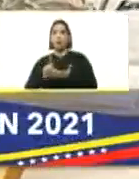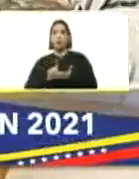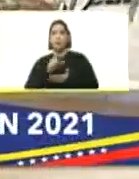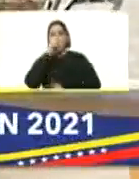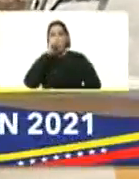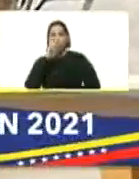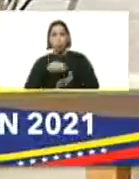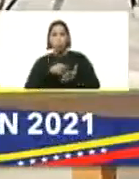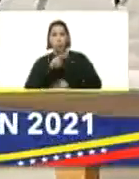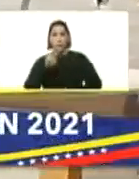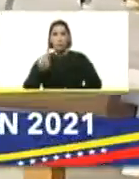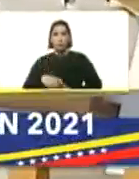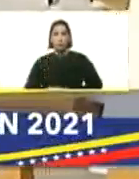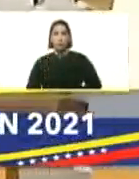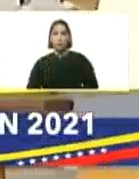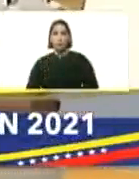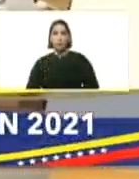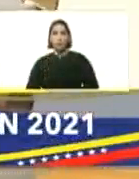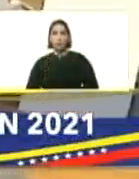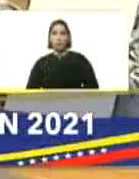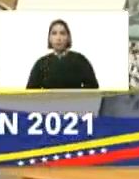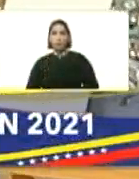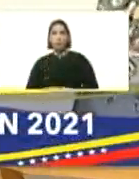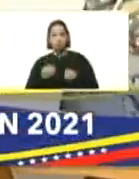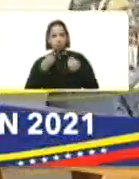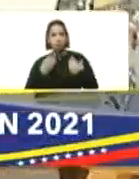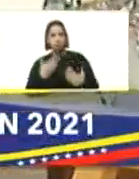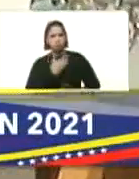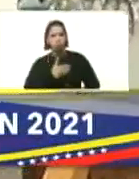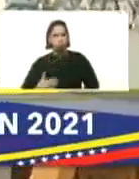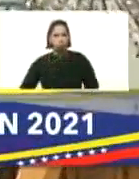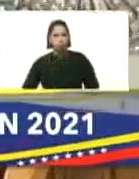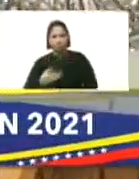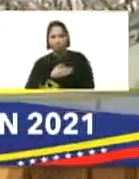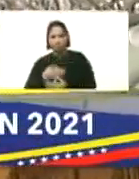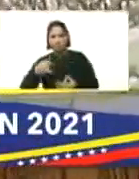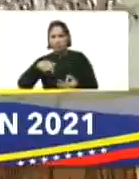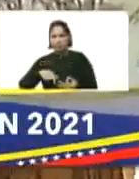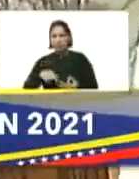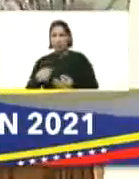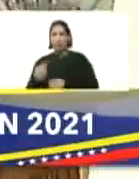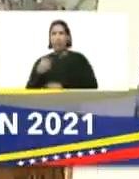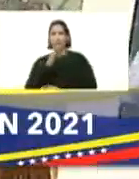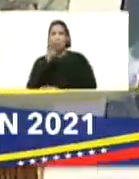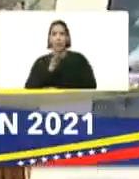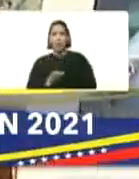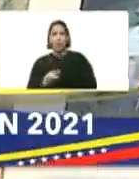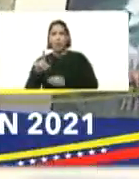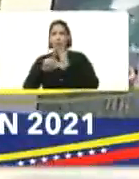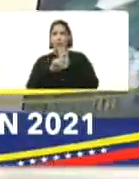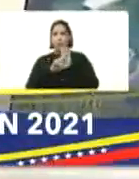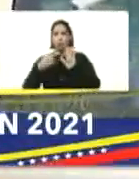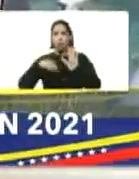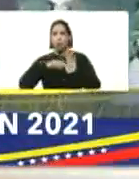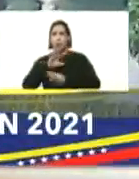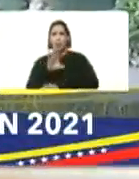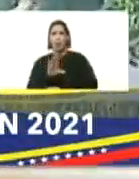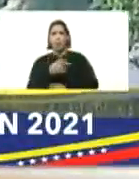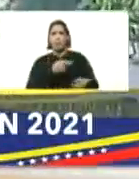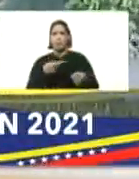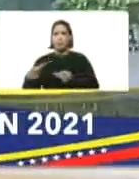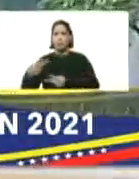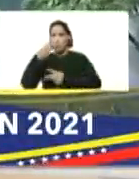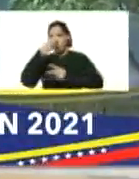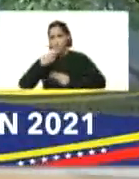año 2021. Muy bien, presidente, excelentemente bien aquí en el Palacio Federal Legislativo con nuestro país invitado de honor